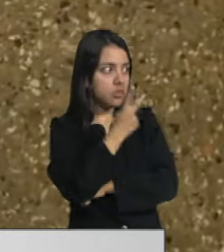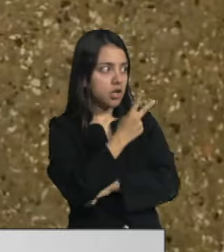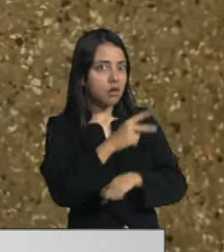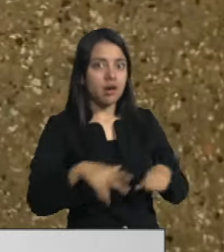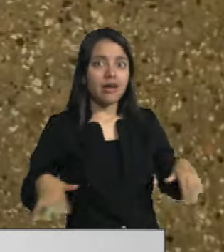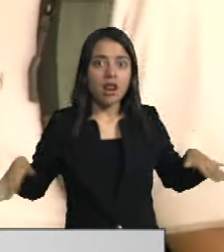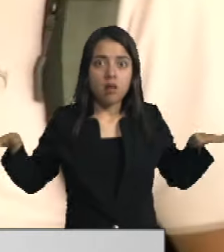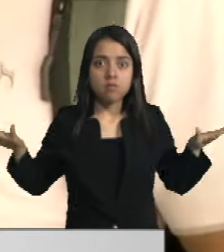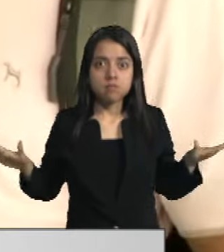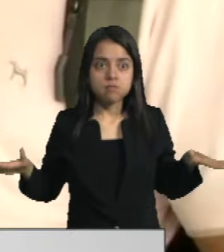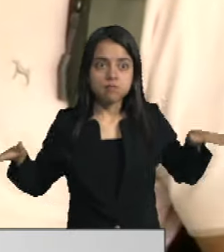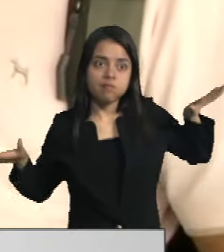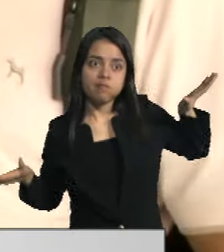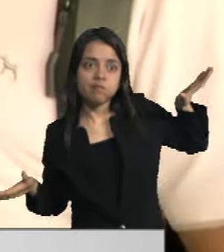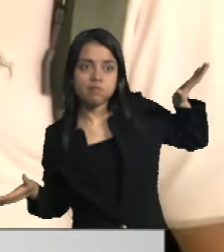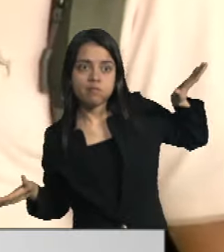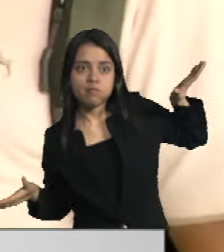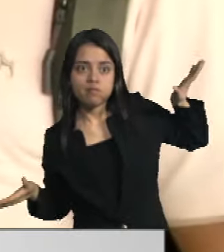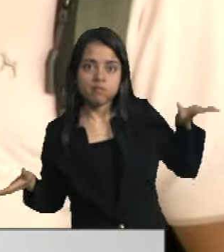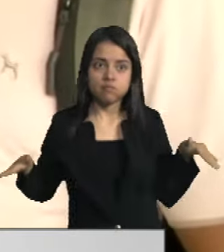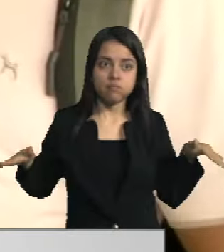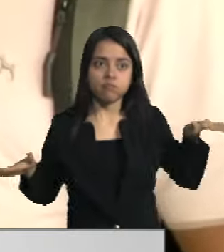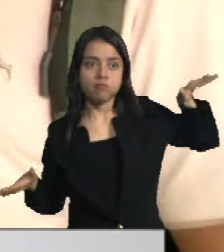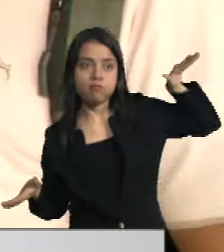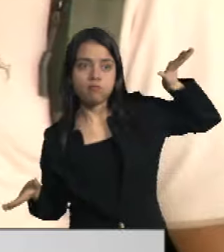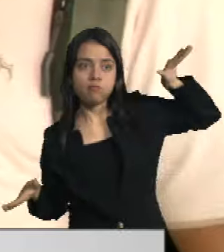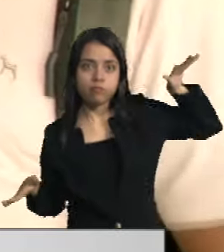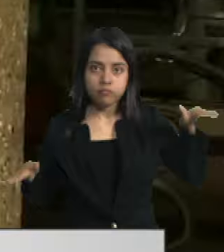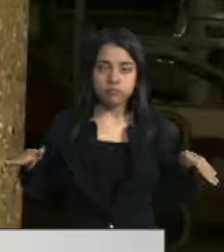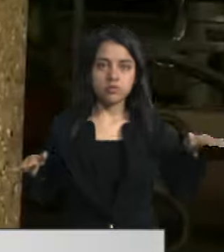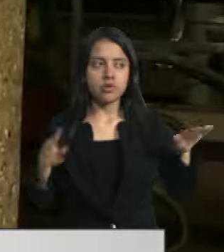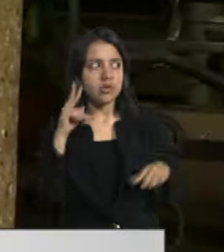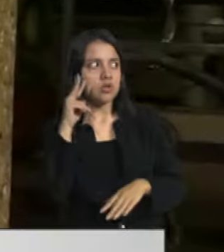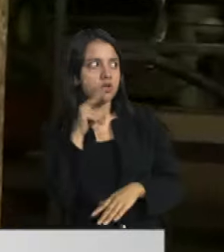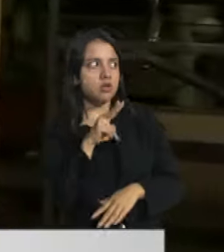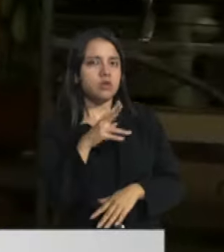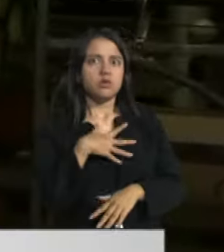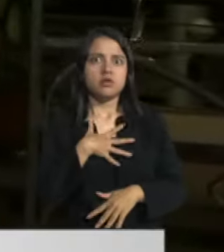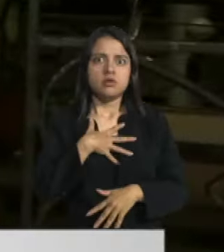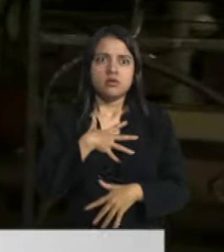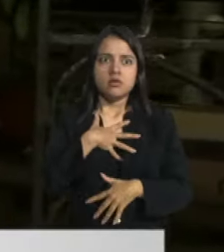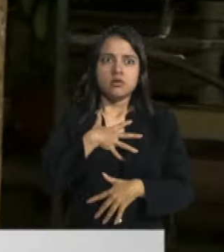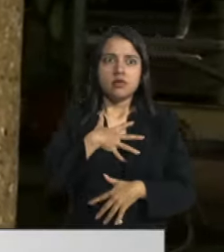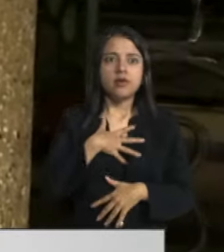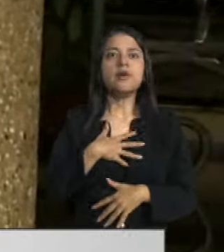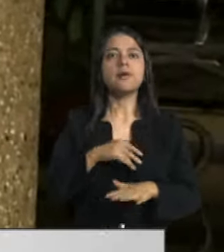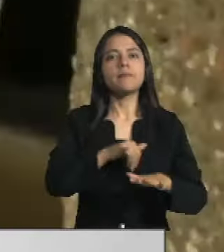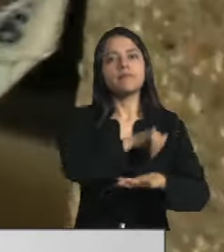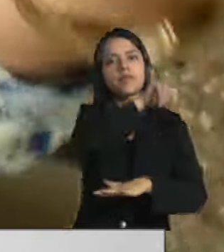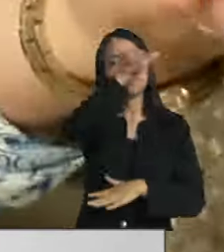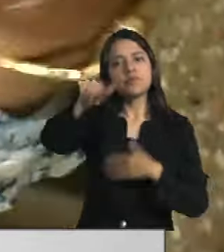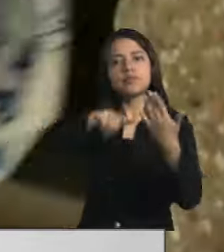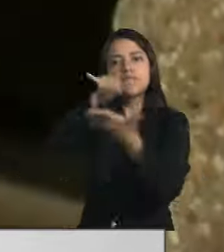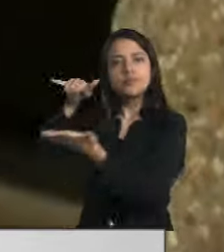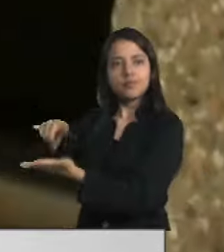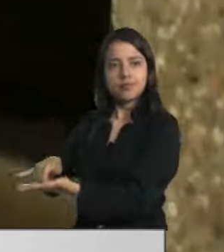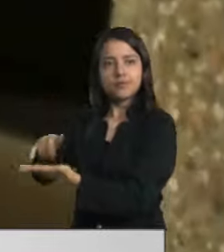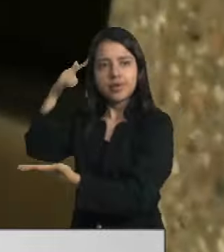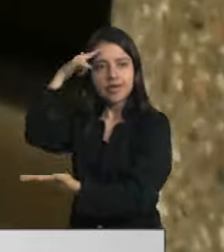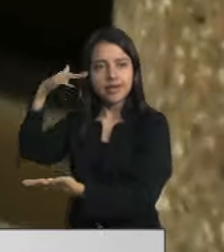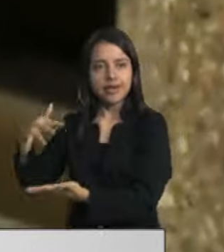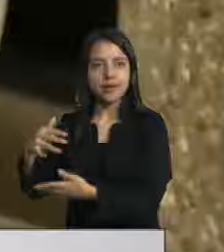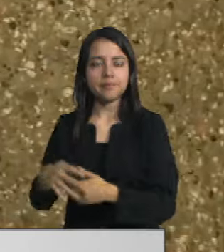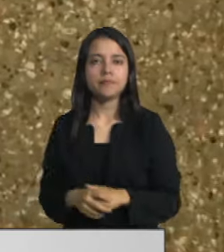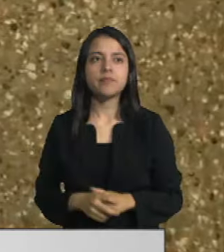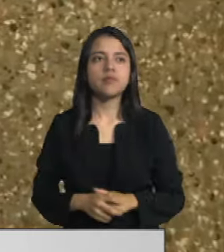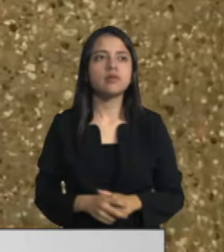el ala bajaba. Ante la imposibilidad de aterrizar en el Cortizos, la aeronave debió desviarse a Cartagena.